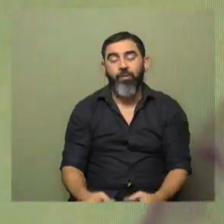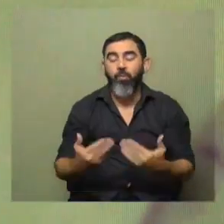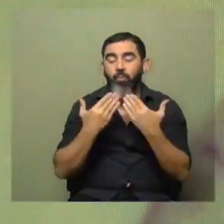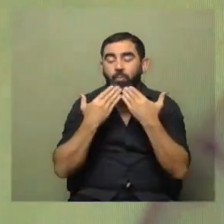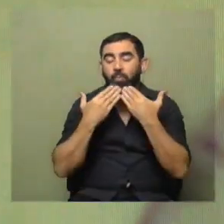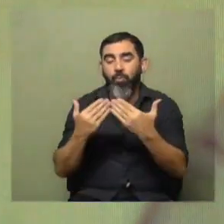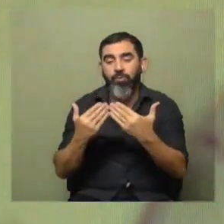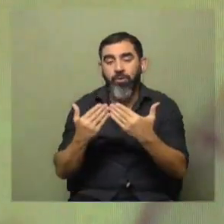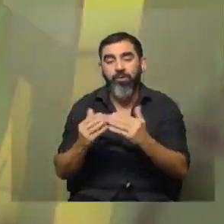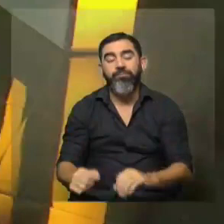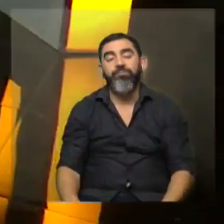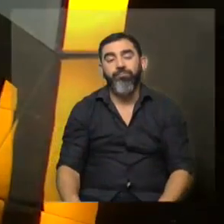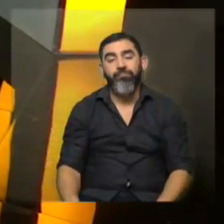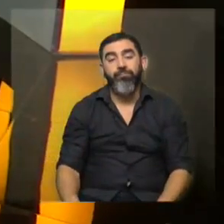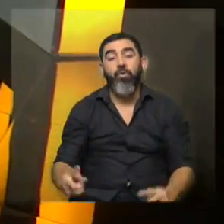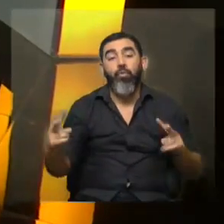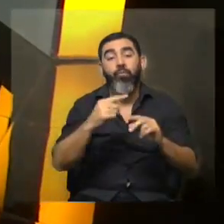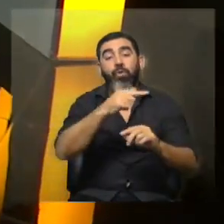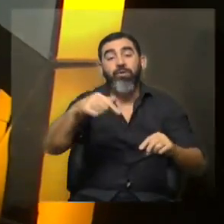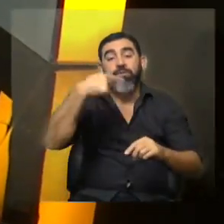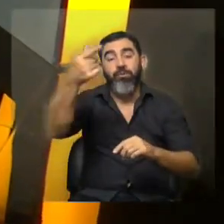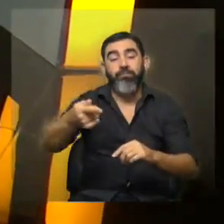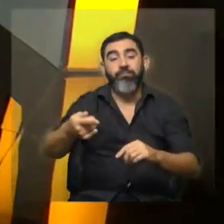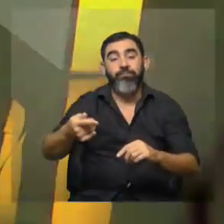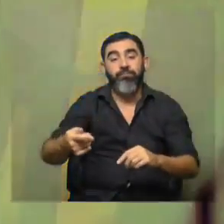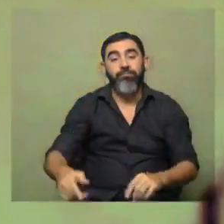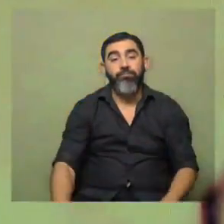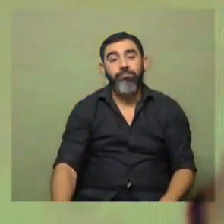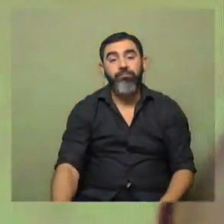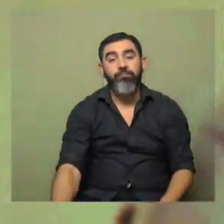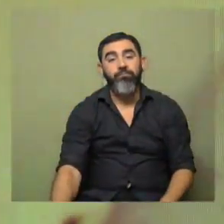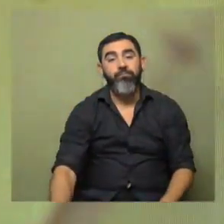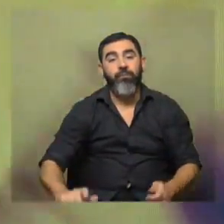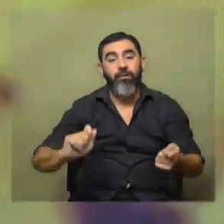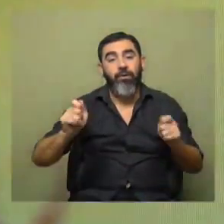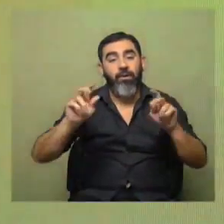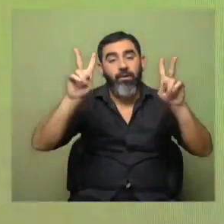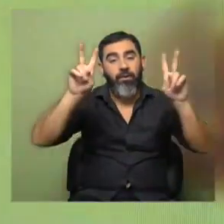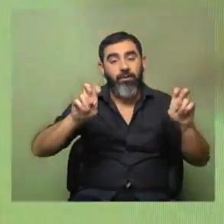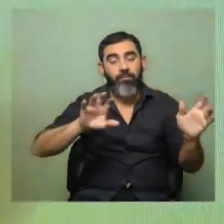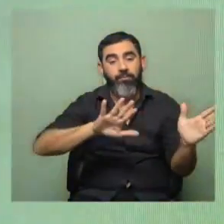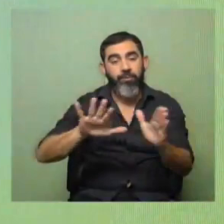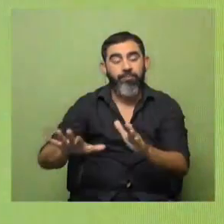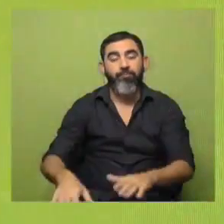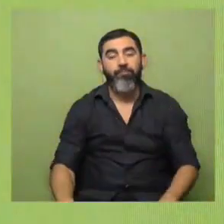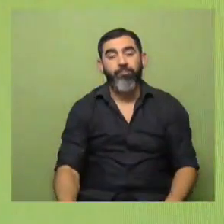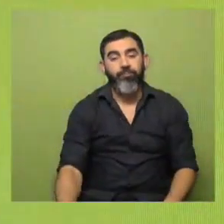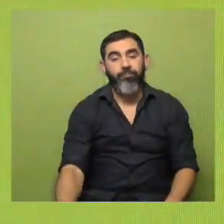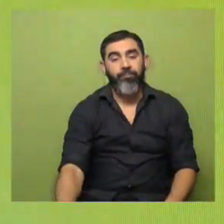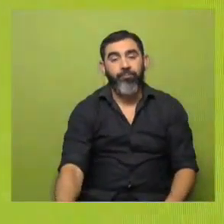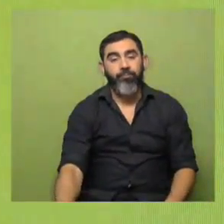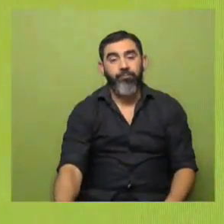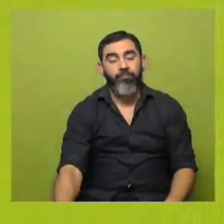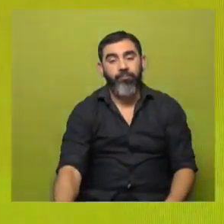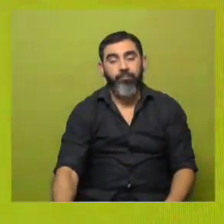gracias, Daniela. Hasta la semana que viene. Nos vemos. Y ahora vamos a cambiar de tema de una manera radical, pero lo lindo es que siempre